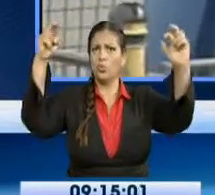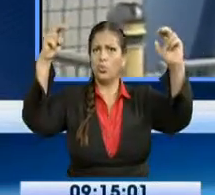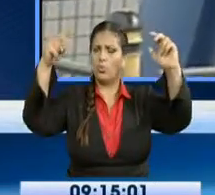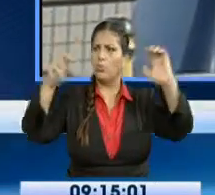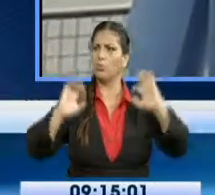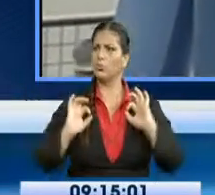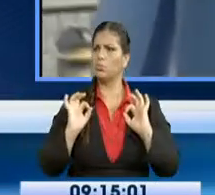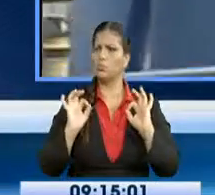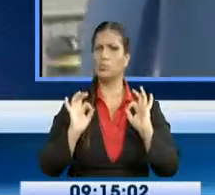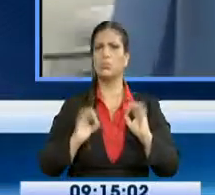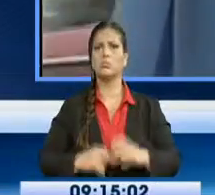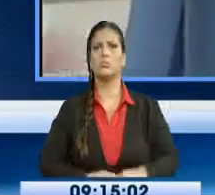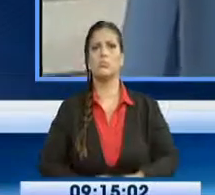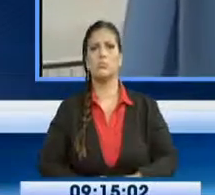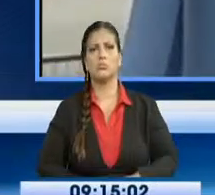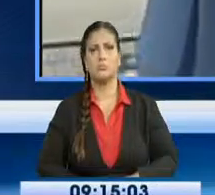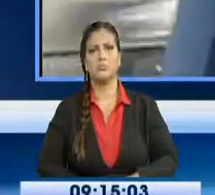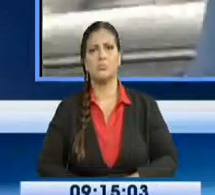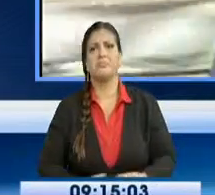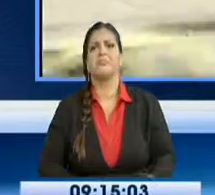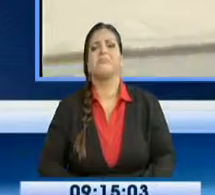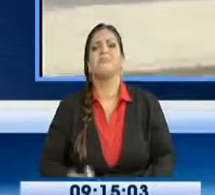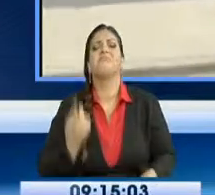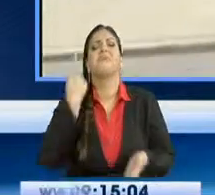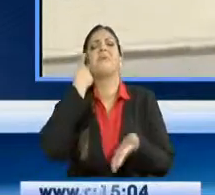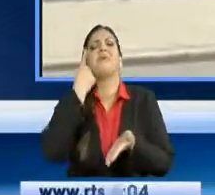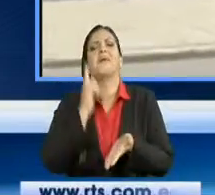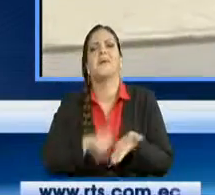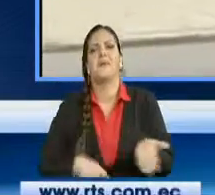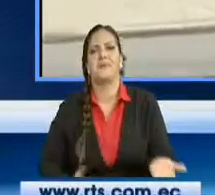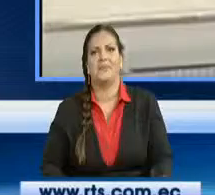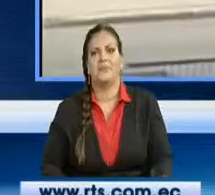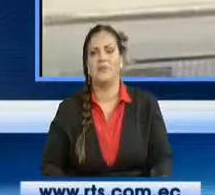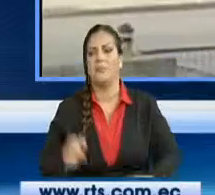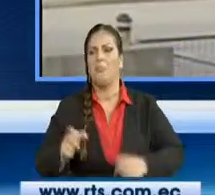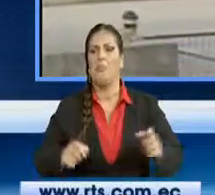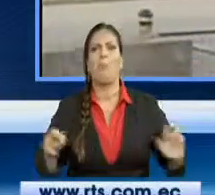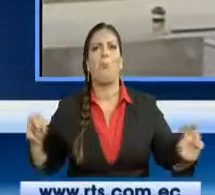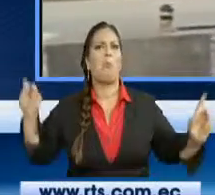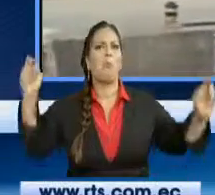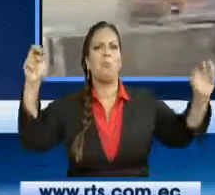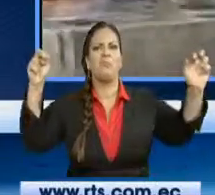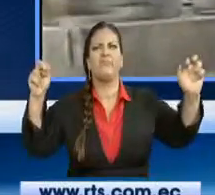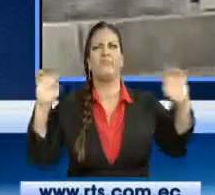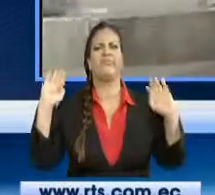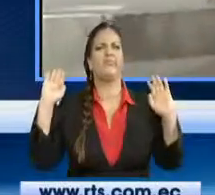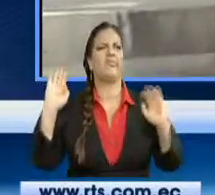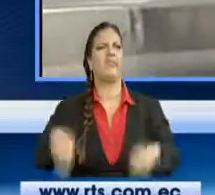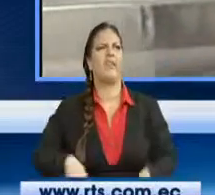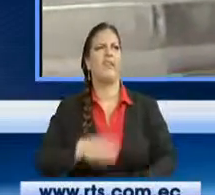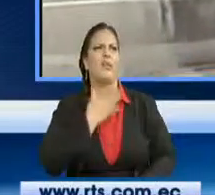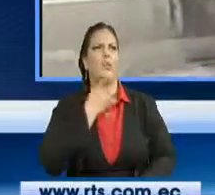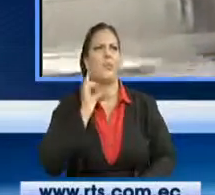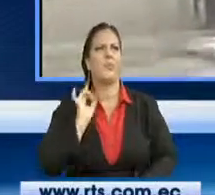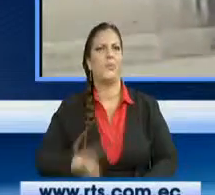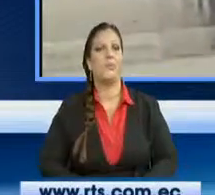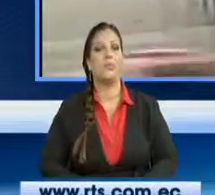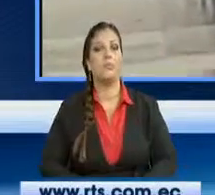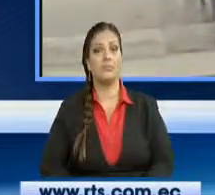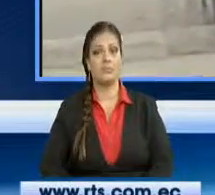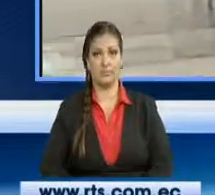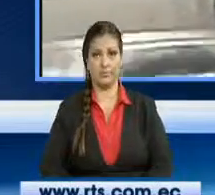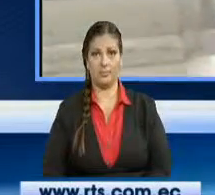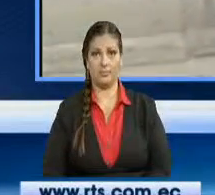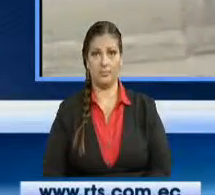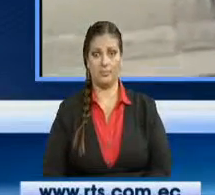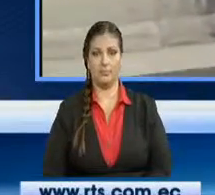Tremendo paso, por gusto. Pero, ¿sabes qué, Enrique? Lo peor. En los sitios donde hay pasos peatonales, pasos